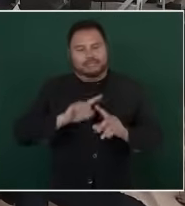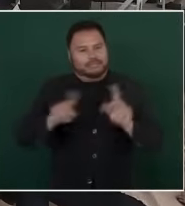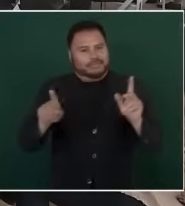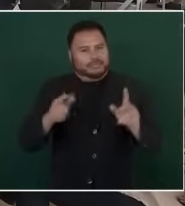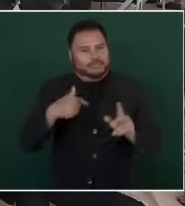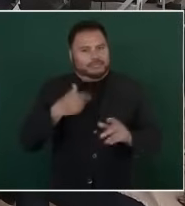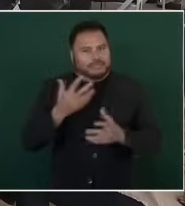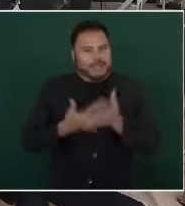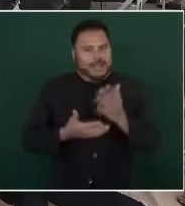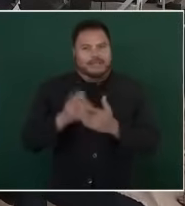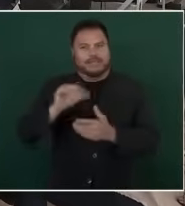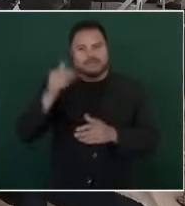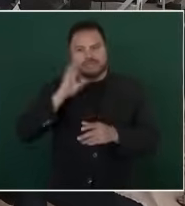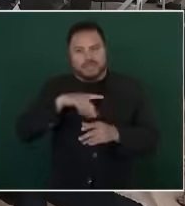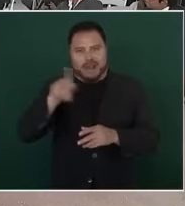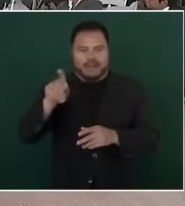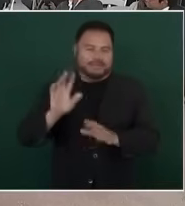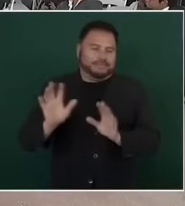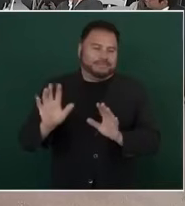hacer eso.